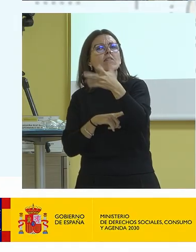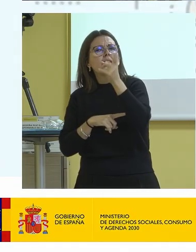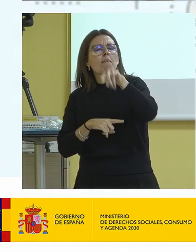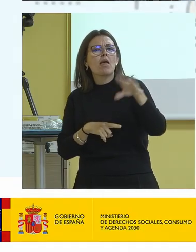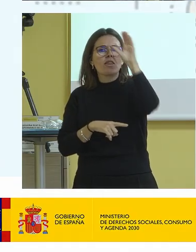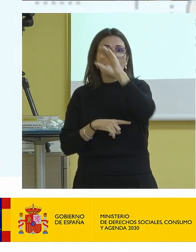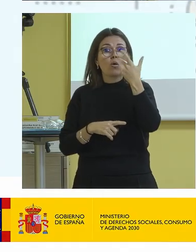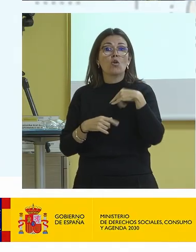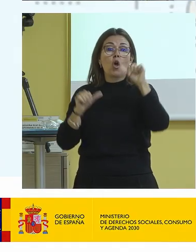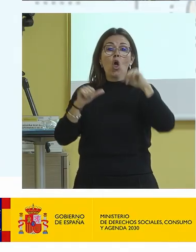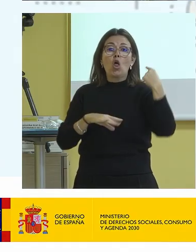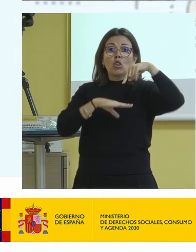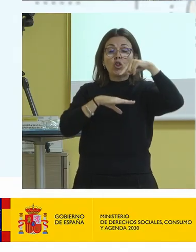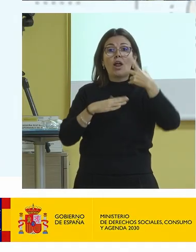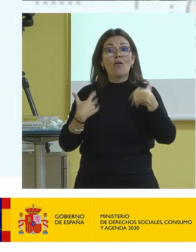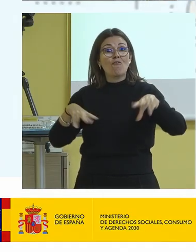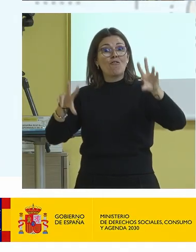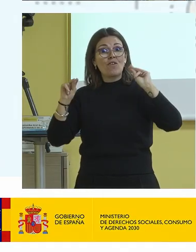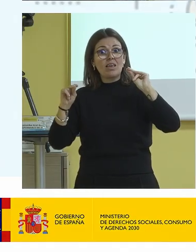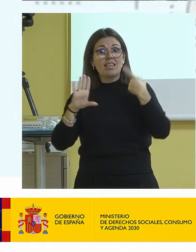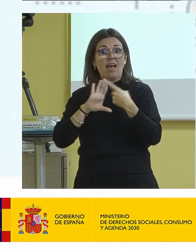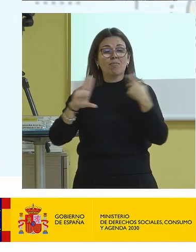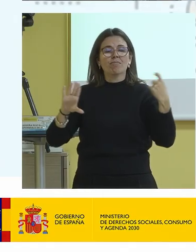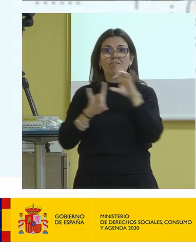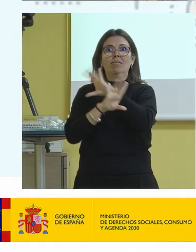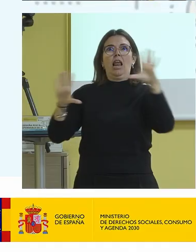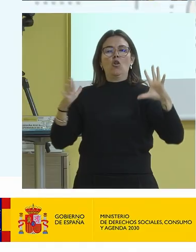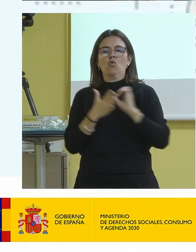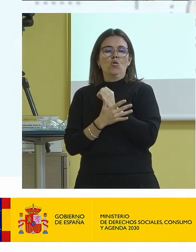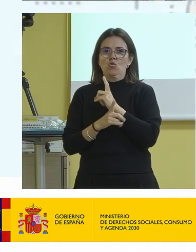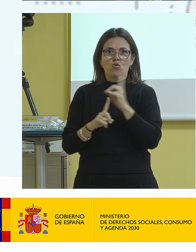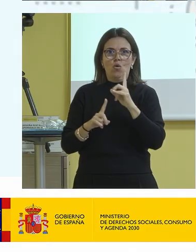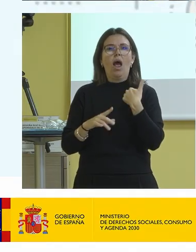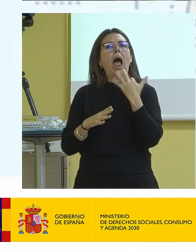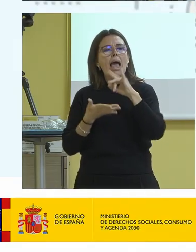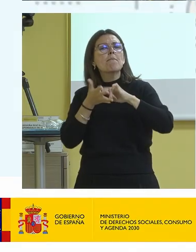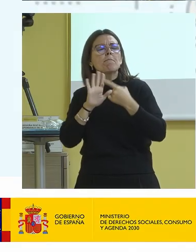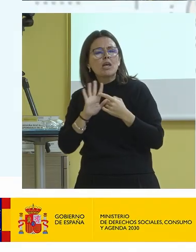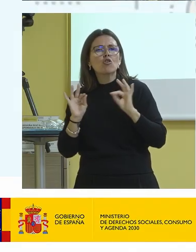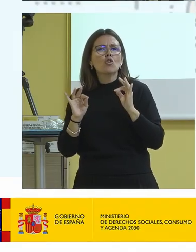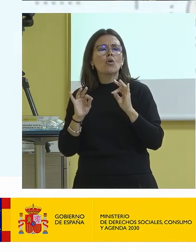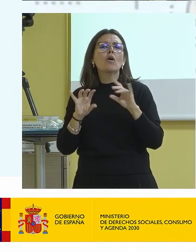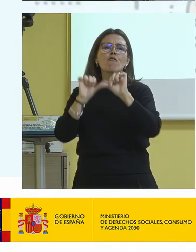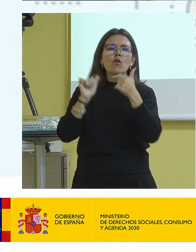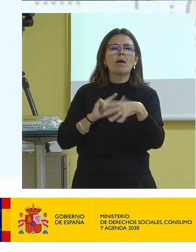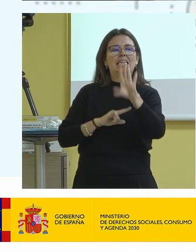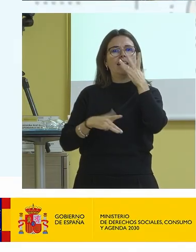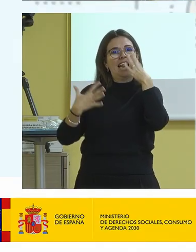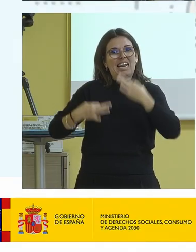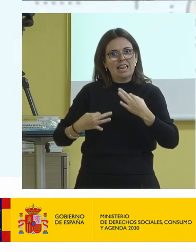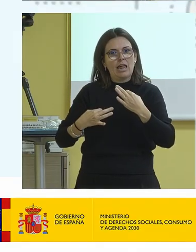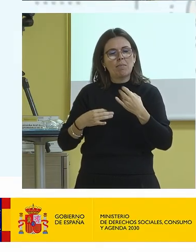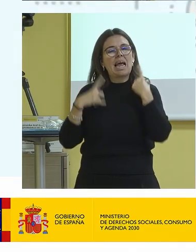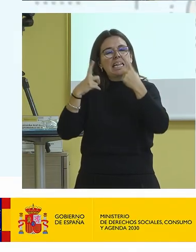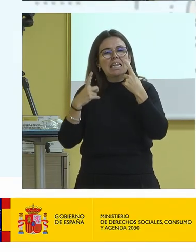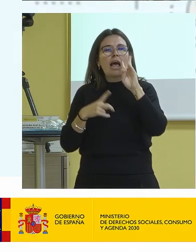que cuando acabas el doctorado no se te quitan los sesgos. Por desgracia, sigues teniendo sesgos. Tienes métodos y maneras de entender la realidad para intentar extraer